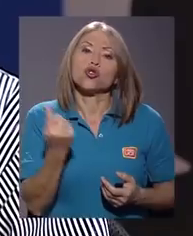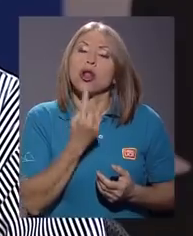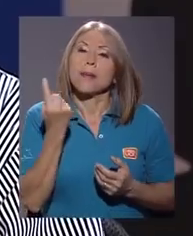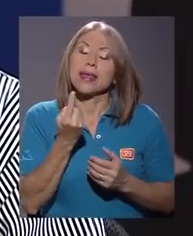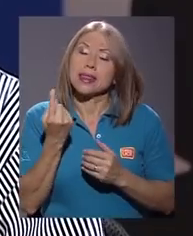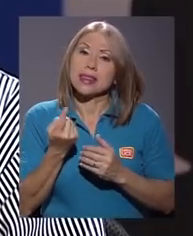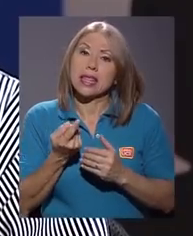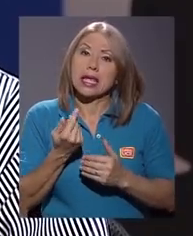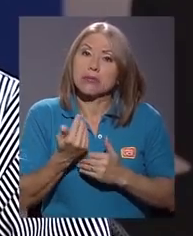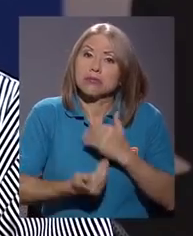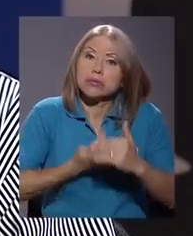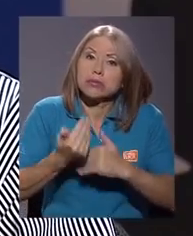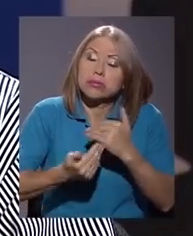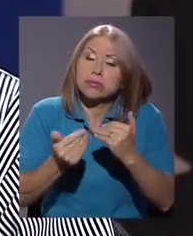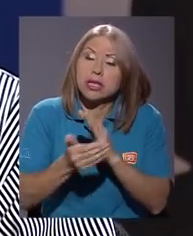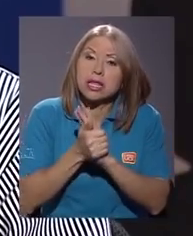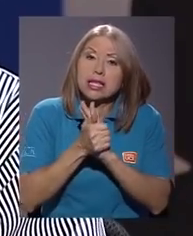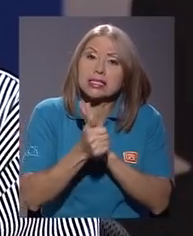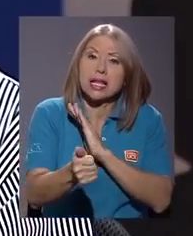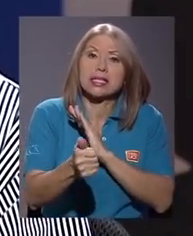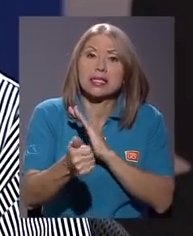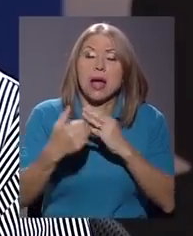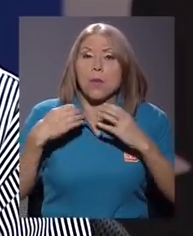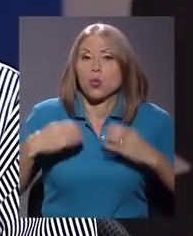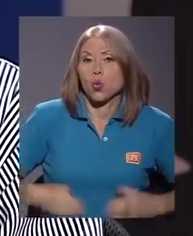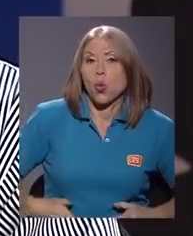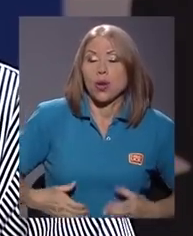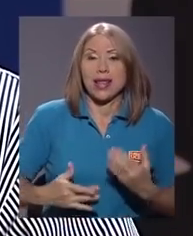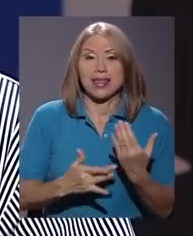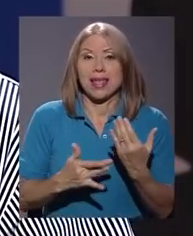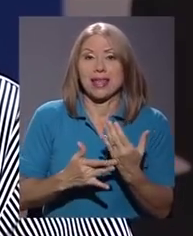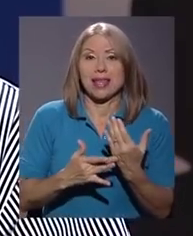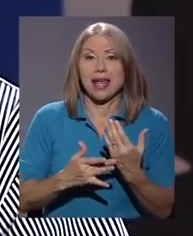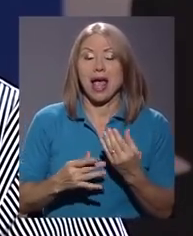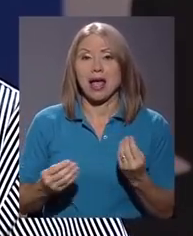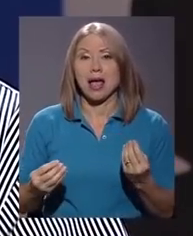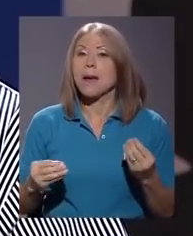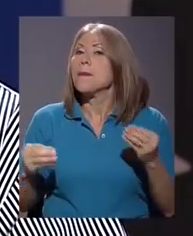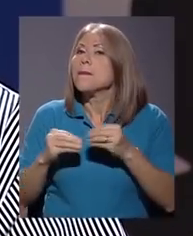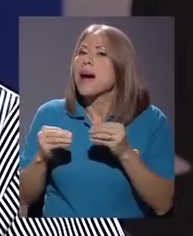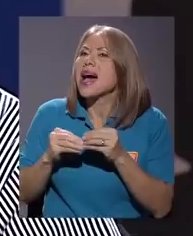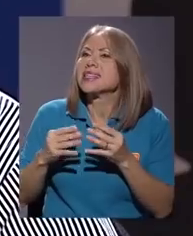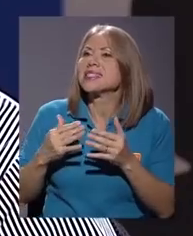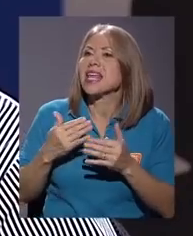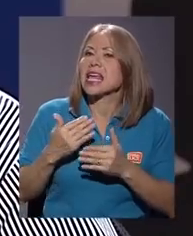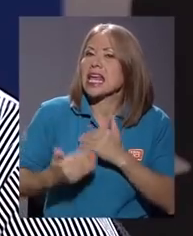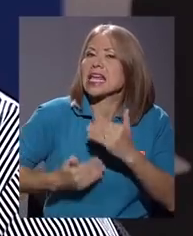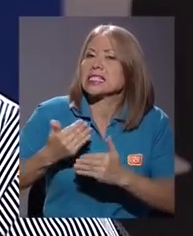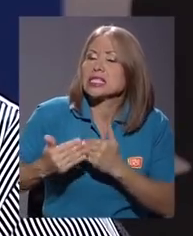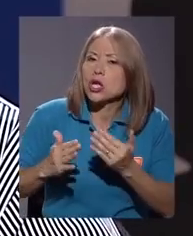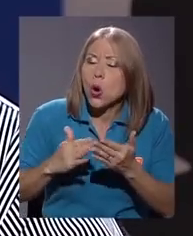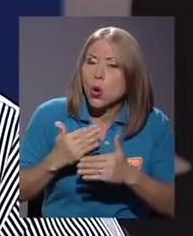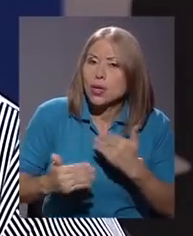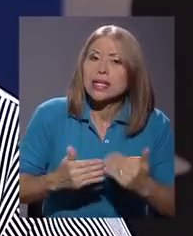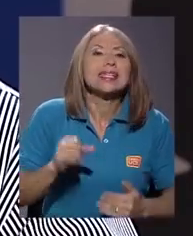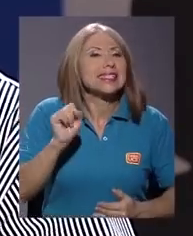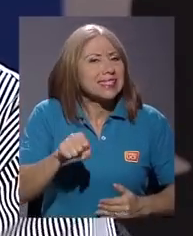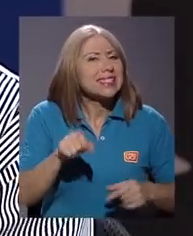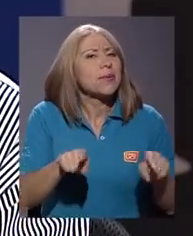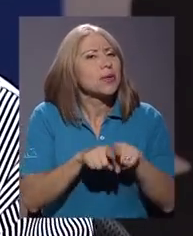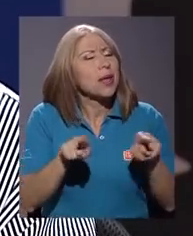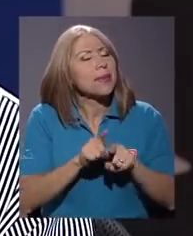destreza motora y técnica sino más de gestión sí de gestión y de expresión o sea